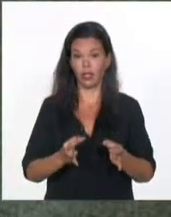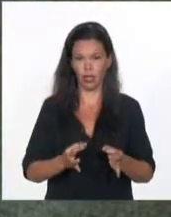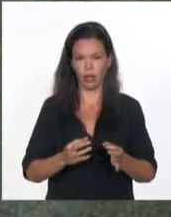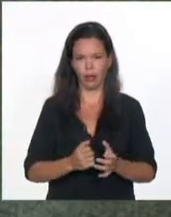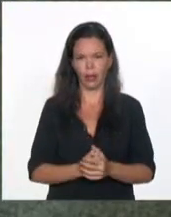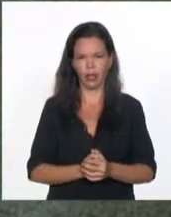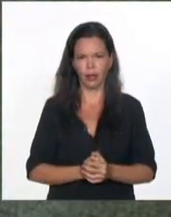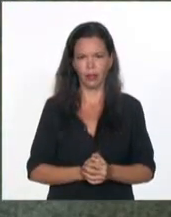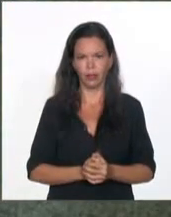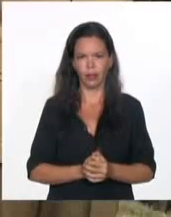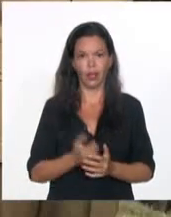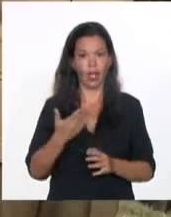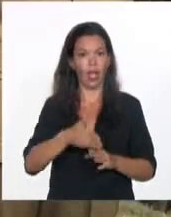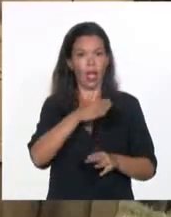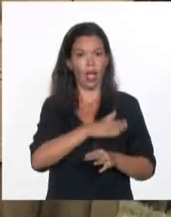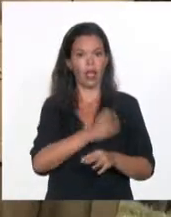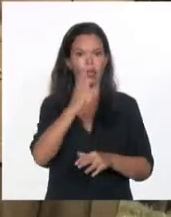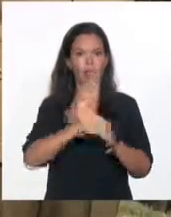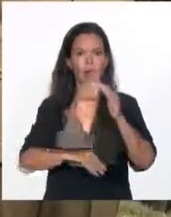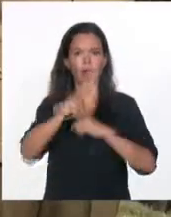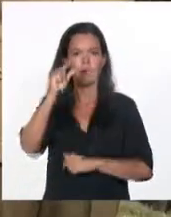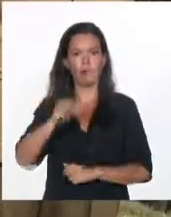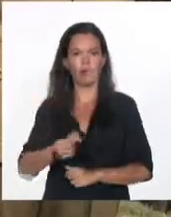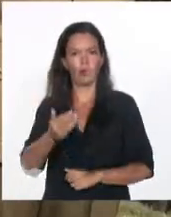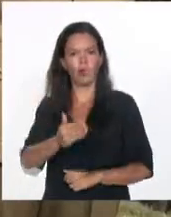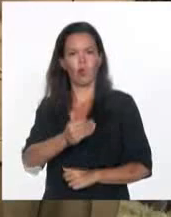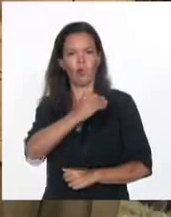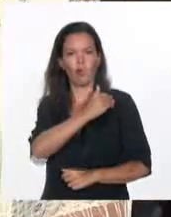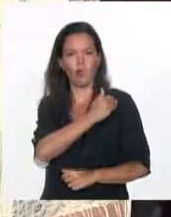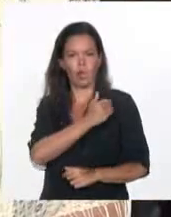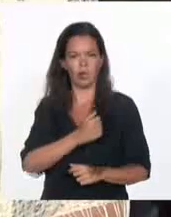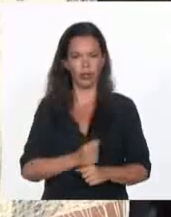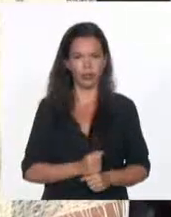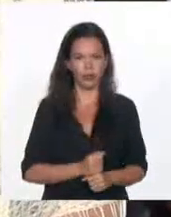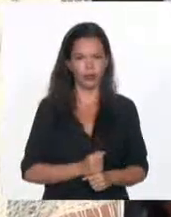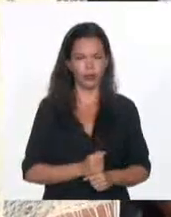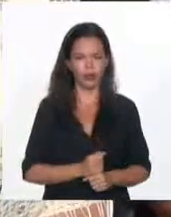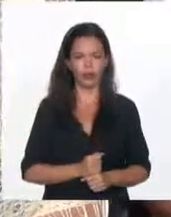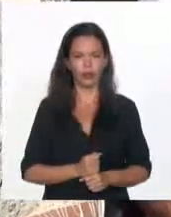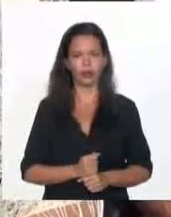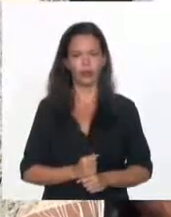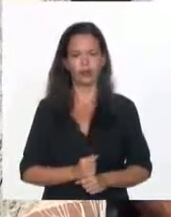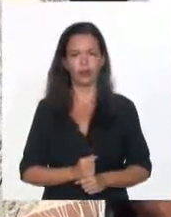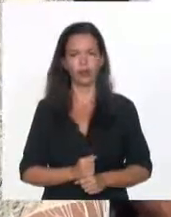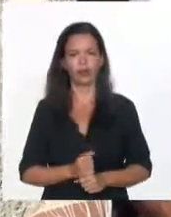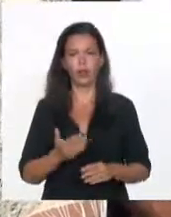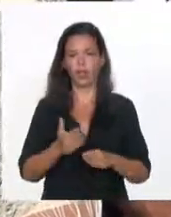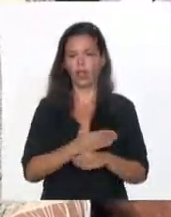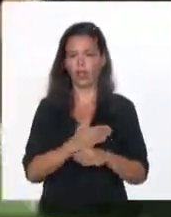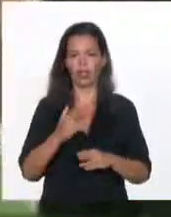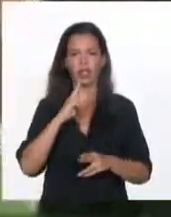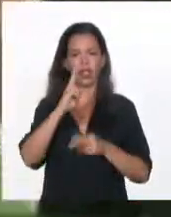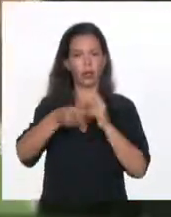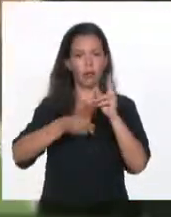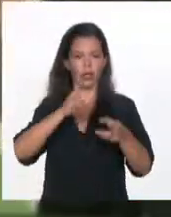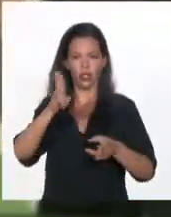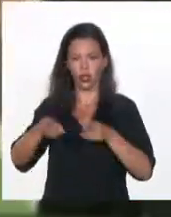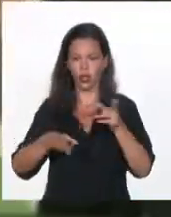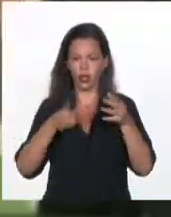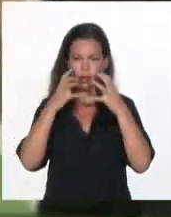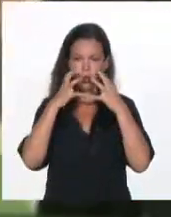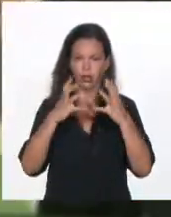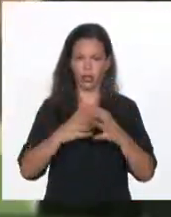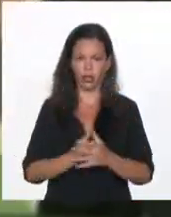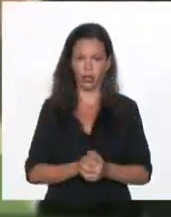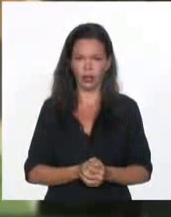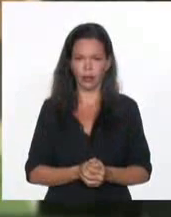ser ministro de la FARC, y el joven e inteligente oficial a quien le confiaran complejas misiones y tareas. Particularmente resaltó el jefe